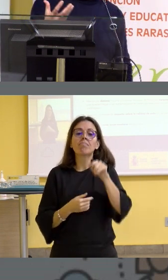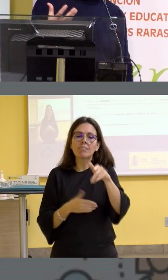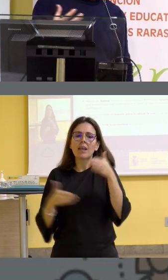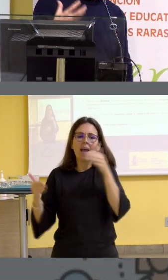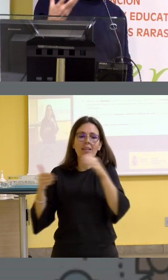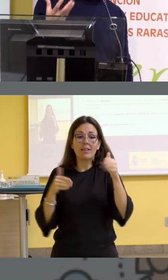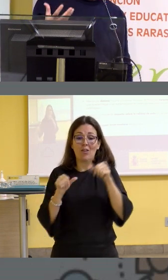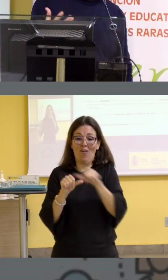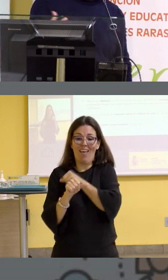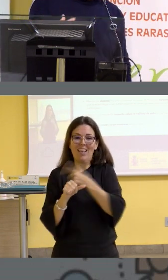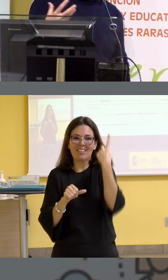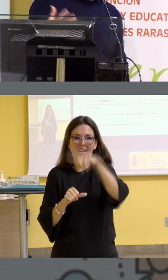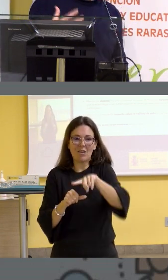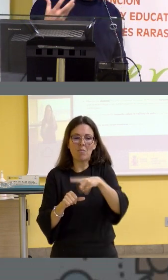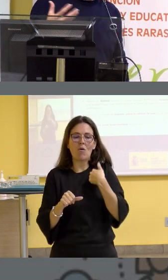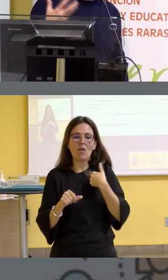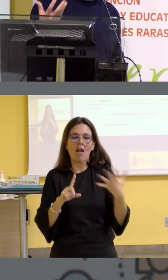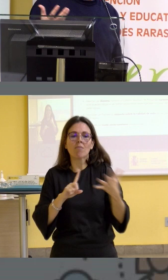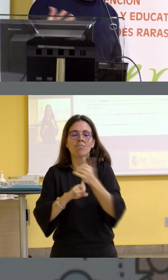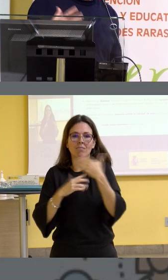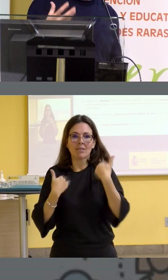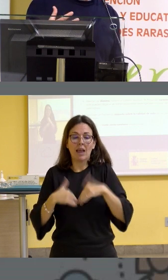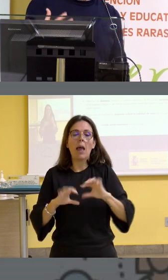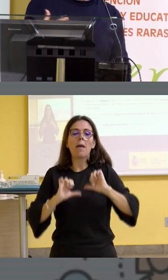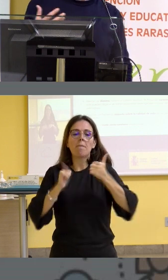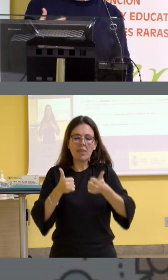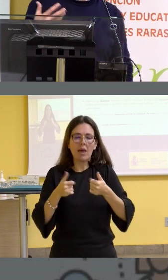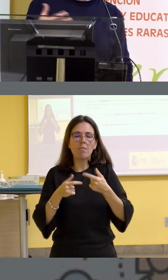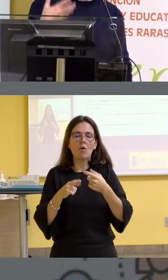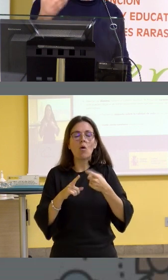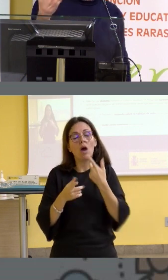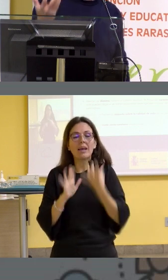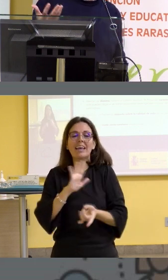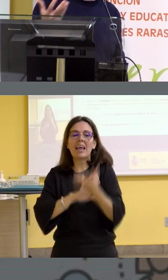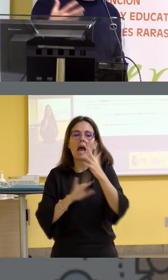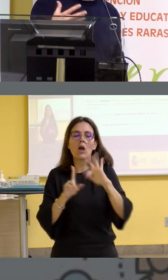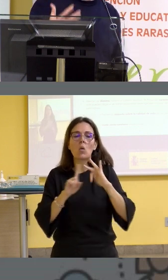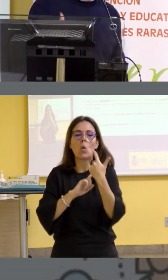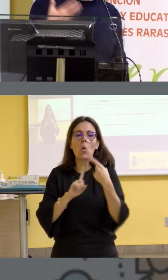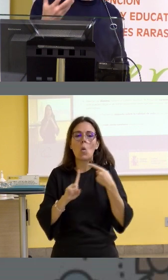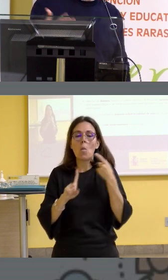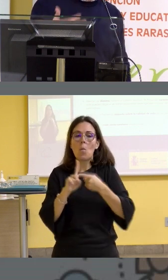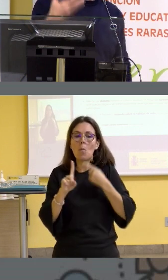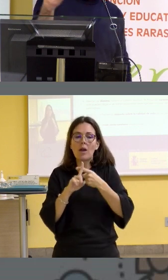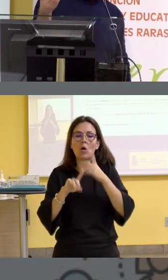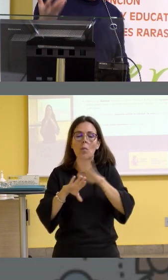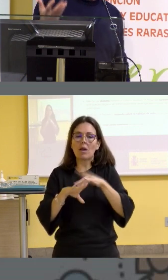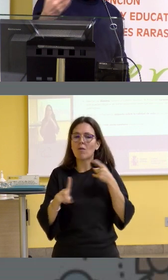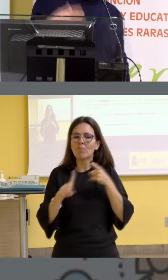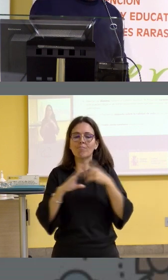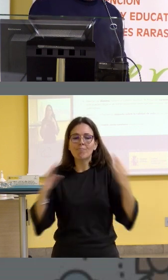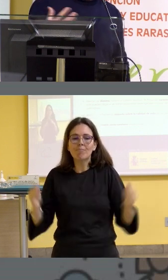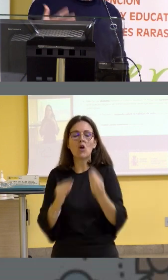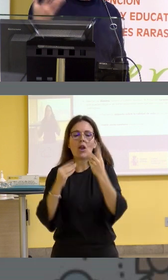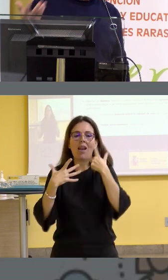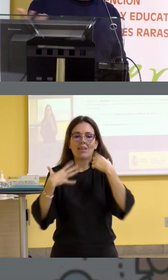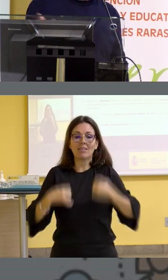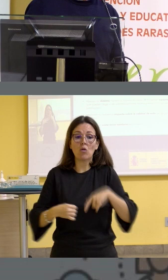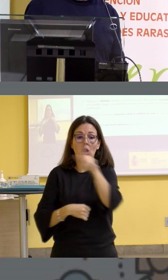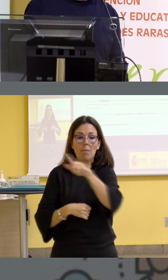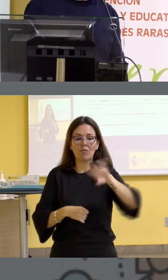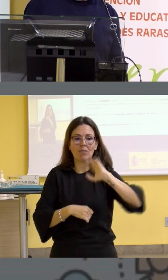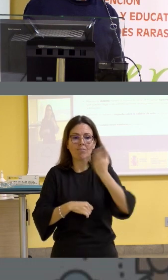que sabemos y a lo que tenemos, podemos empezar a construir un marco desde donde poder ofrecer algo que mejore la salud de las personas afectadas por